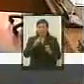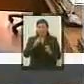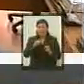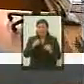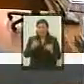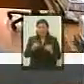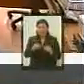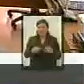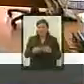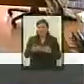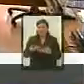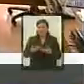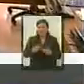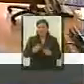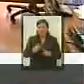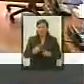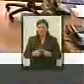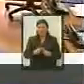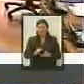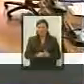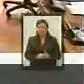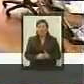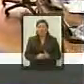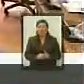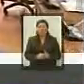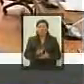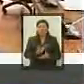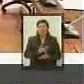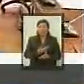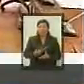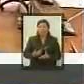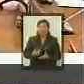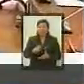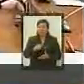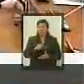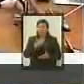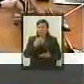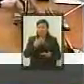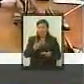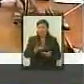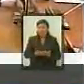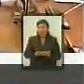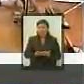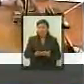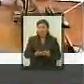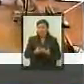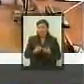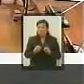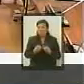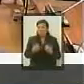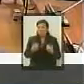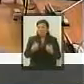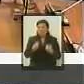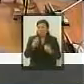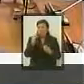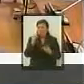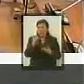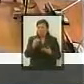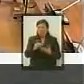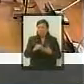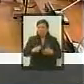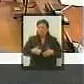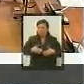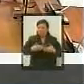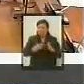de esta comisión de comercio exterior señor presidente Yo le agradezco mucho me haya tenido a tener la oportunidad de